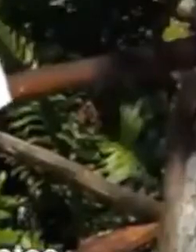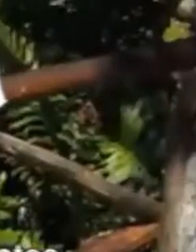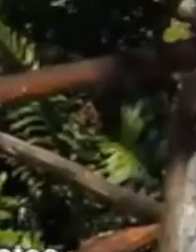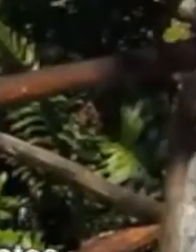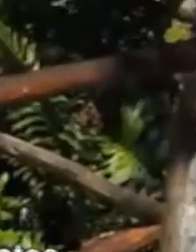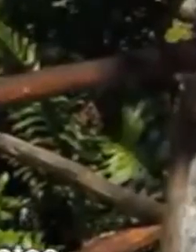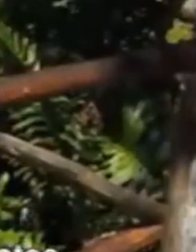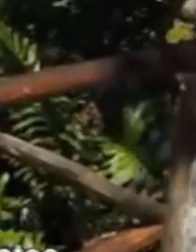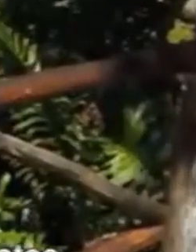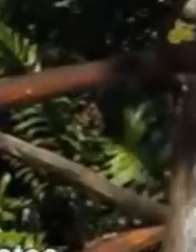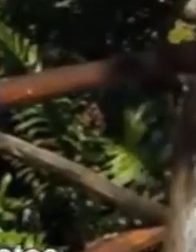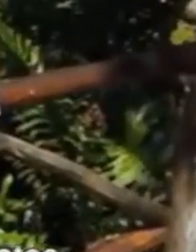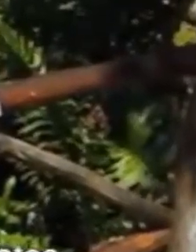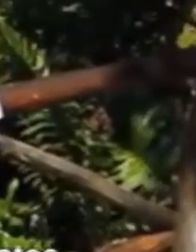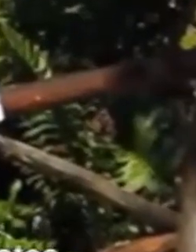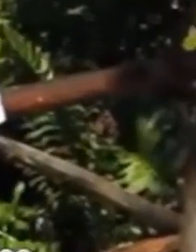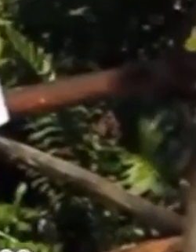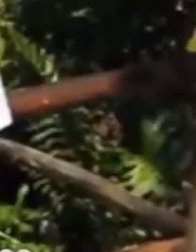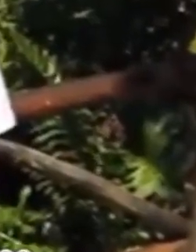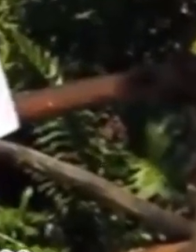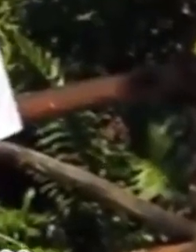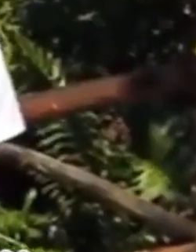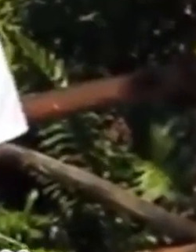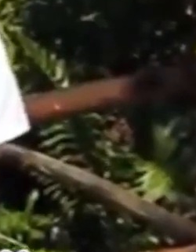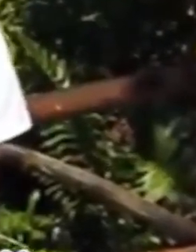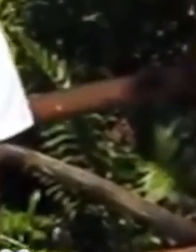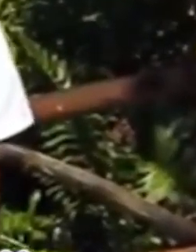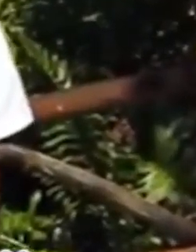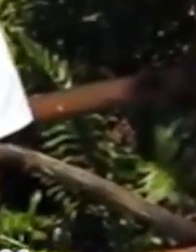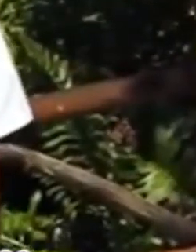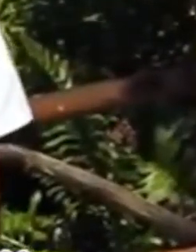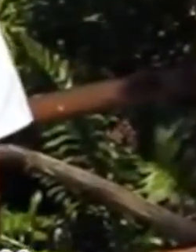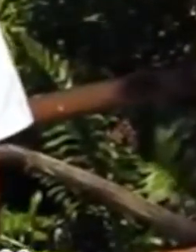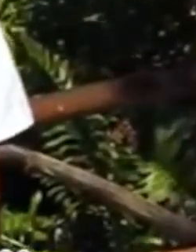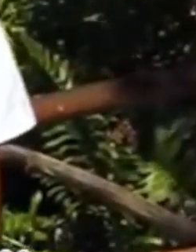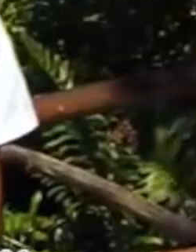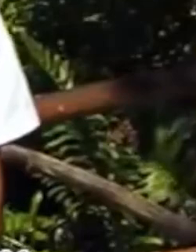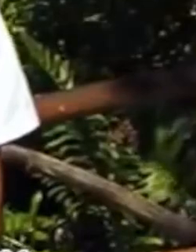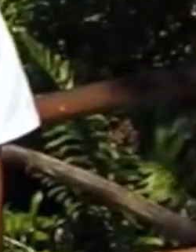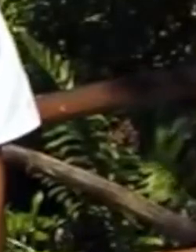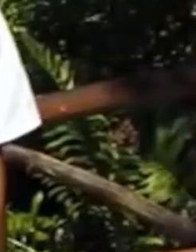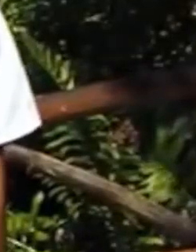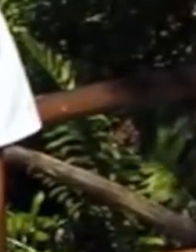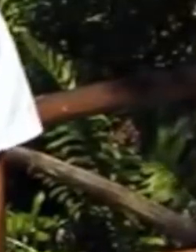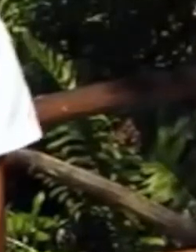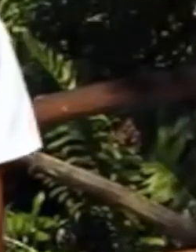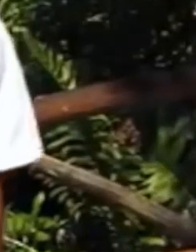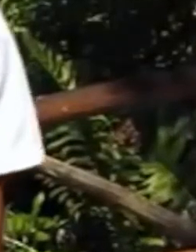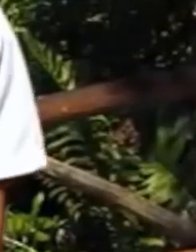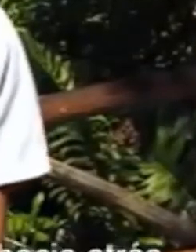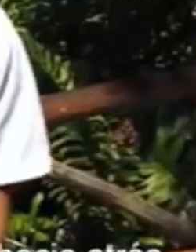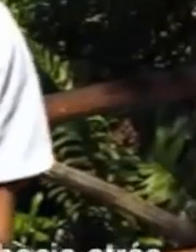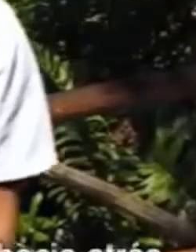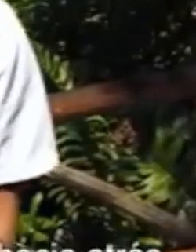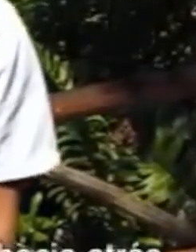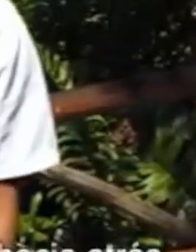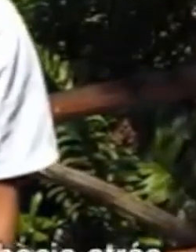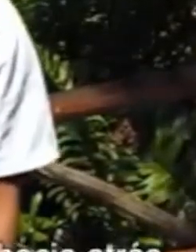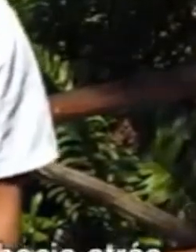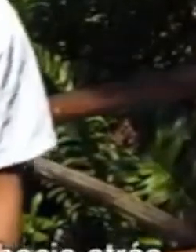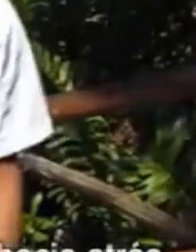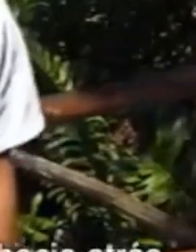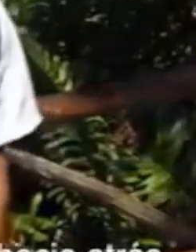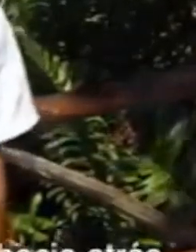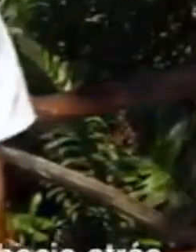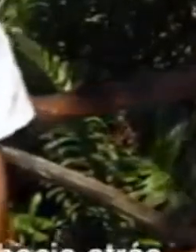No va a pasar acá. Aquí de los cenotes donde está el famoso cenote Dos Ojos, Parque Dos Ojos, va a pasar como a